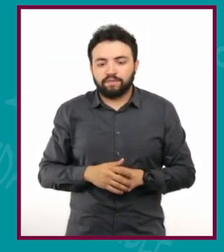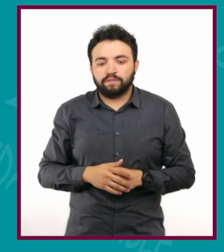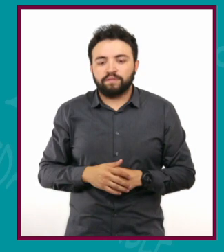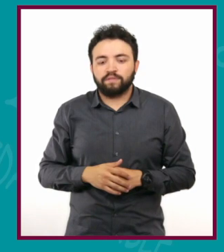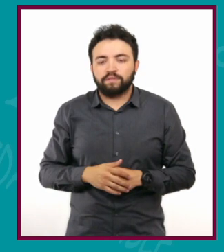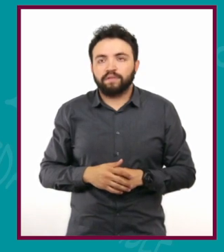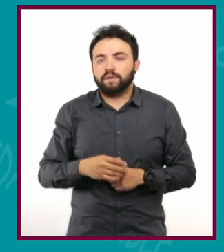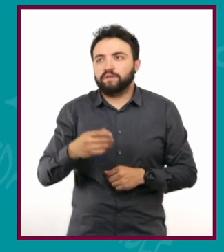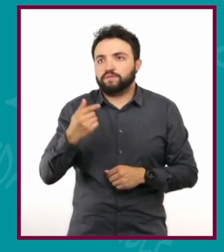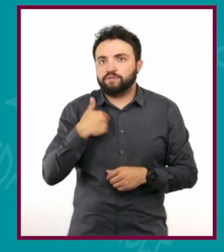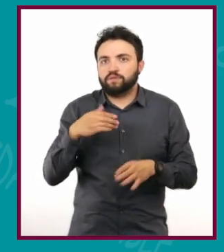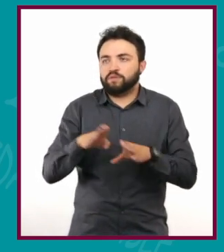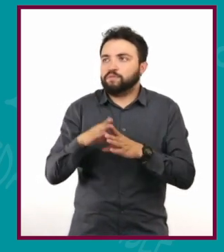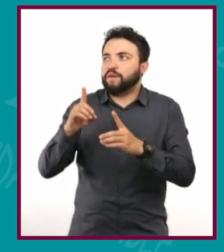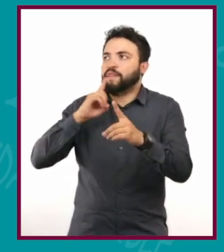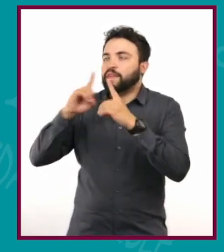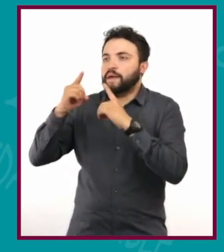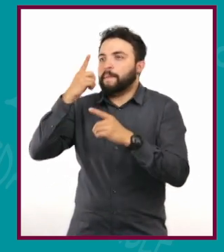para ser mejor.